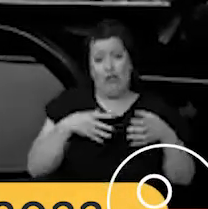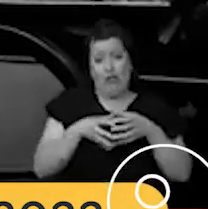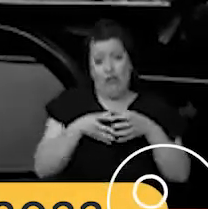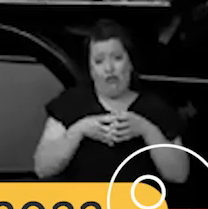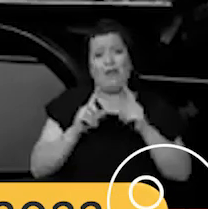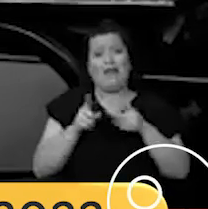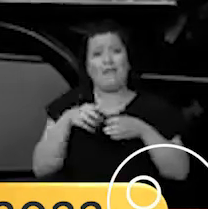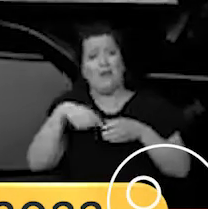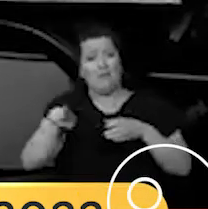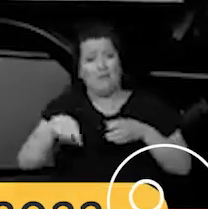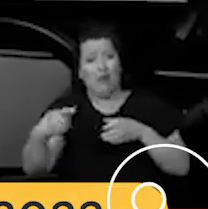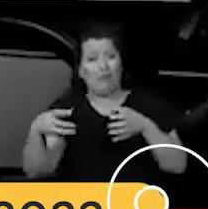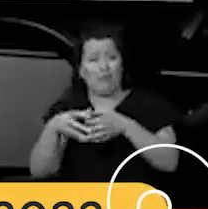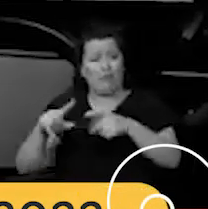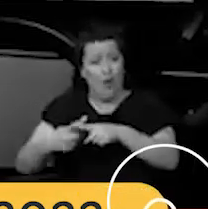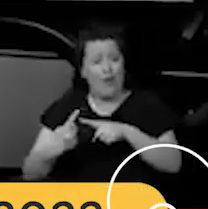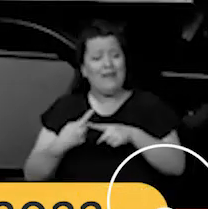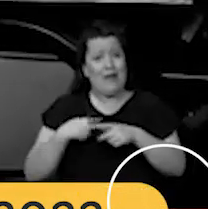mi interbloque.